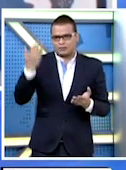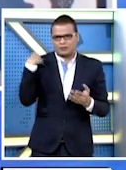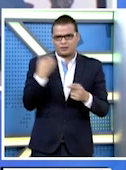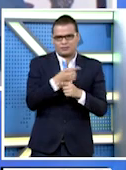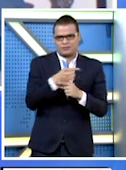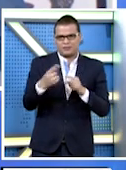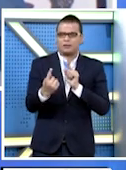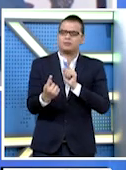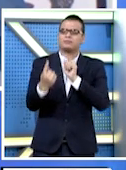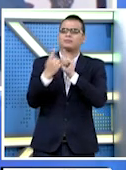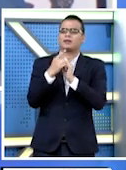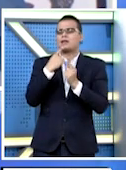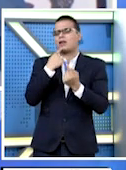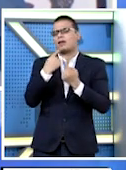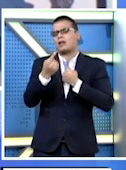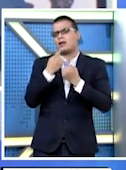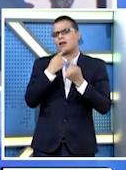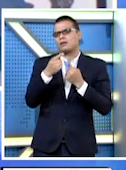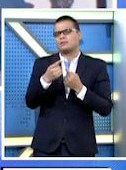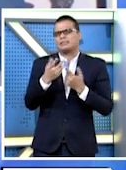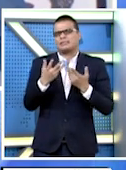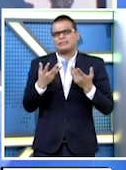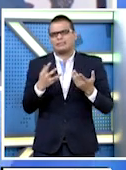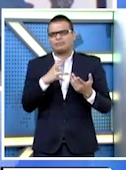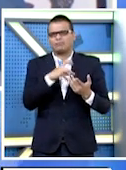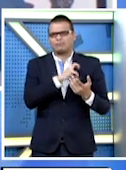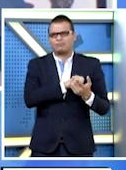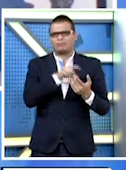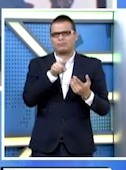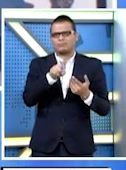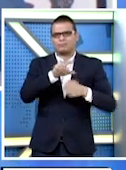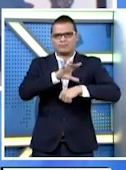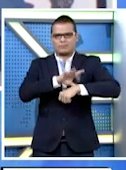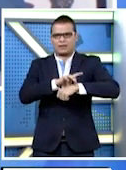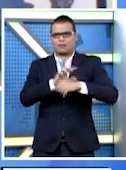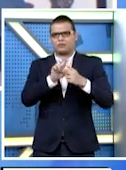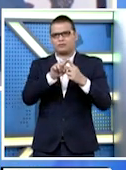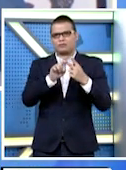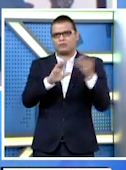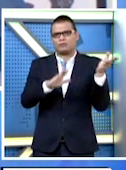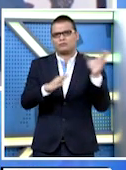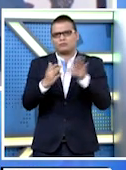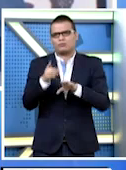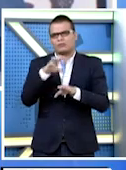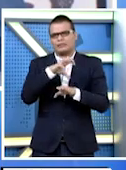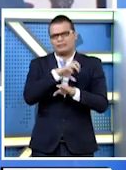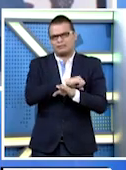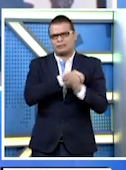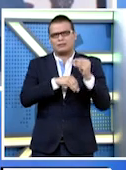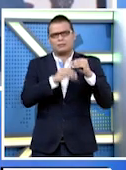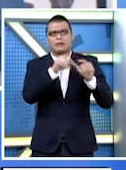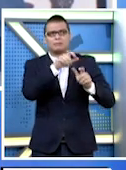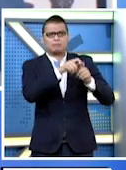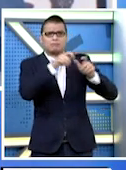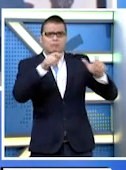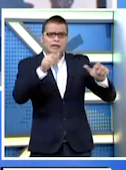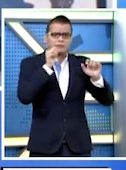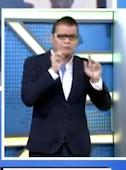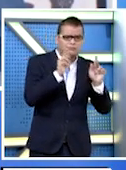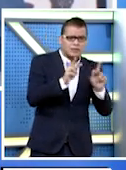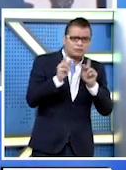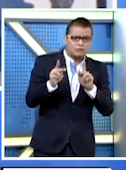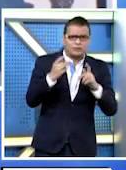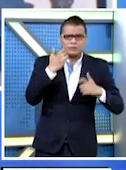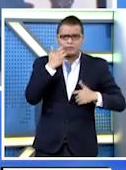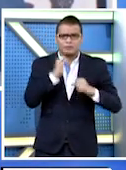hablar con usted. Estaba muy golpeado por la muerte de los dos médicos y por el alto número de contagiados por COVID-19 en la